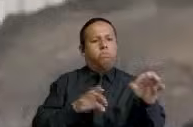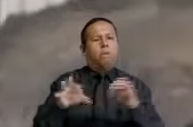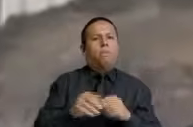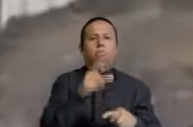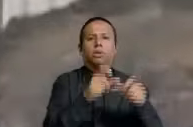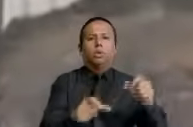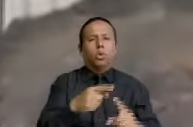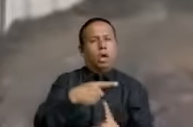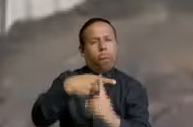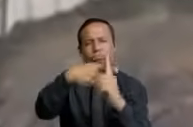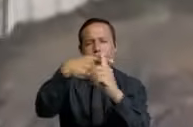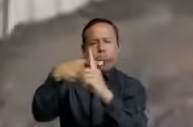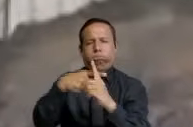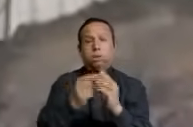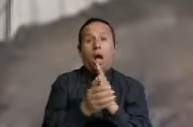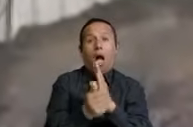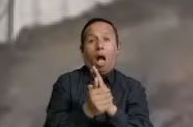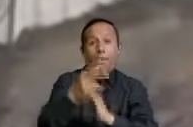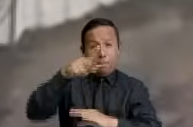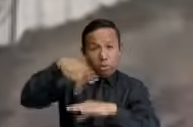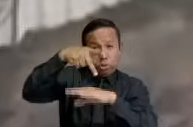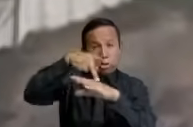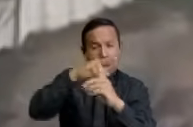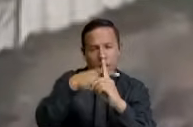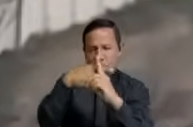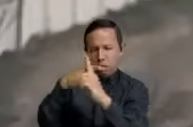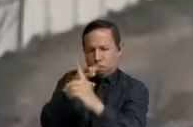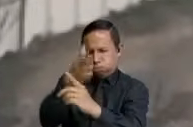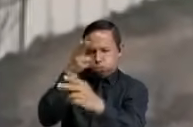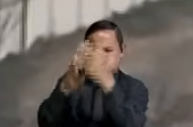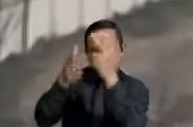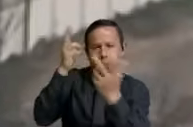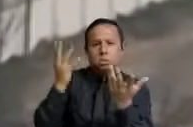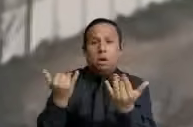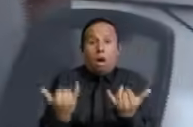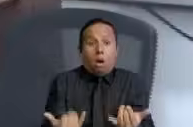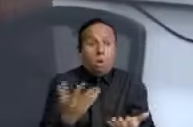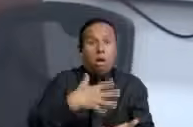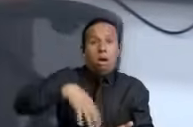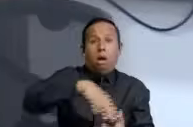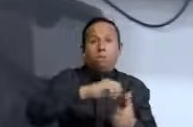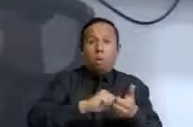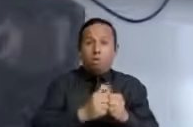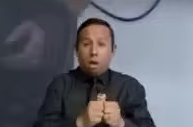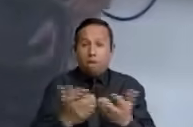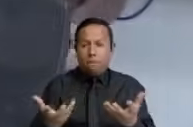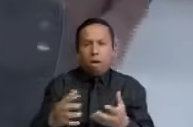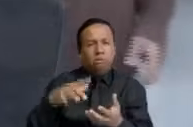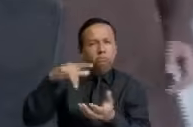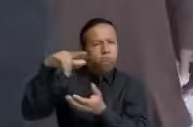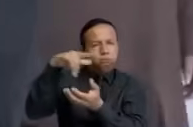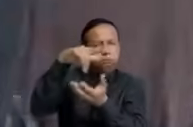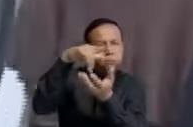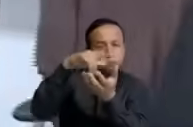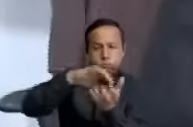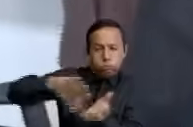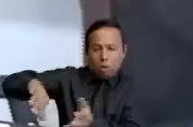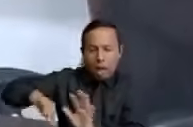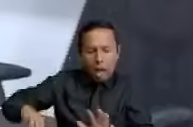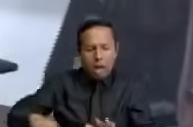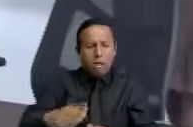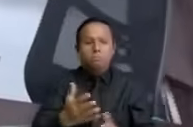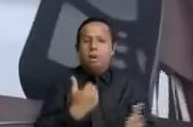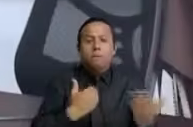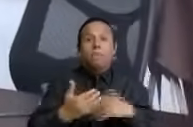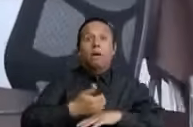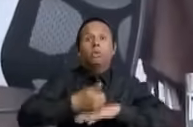dispositivos lo ocurrido este jueves en la cárcel La Roca obligó a una reunión del bloque de seguridad para adoptar acciones urgentes ante una